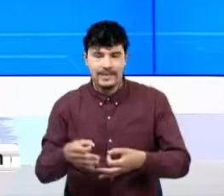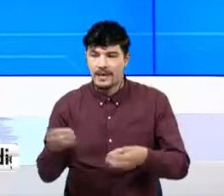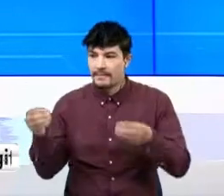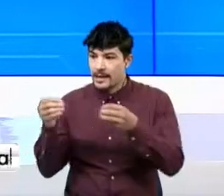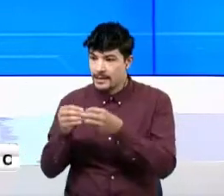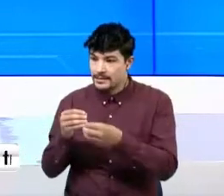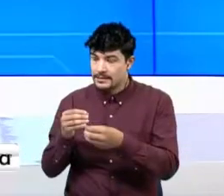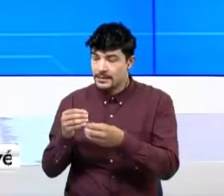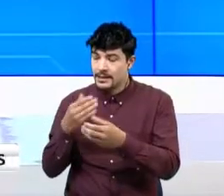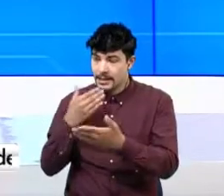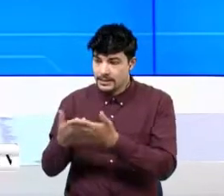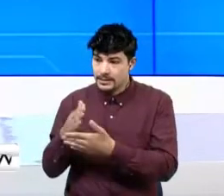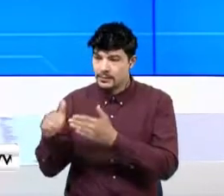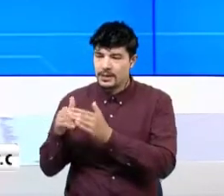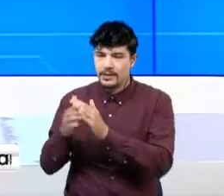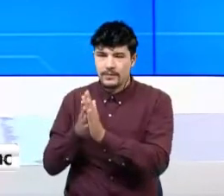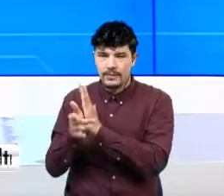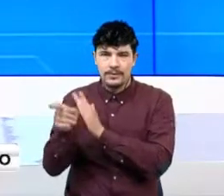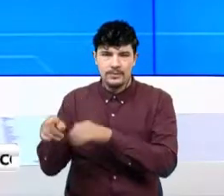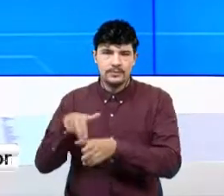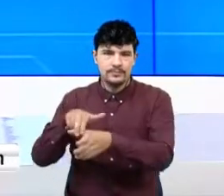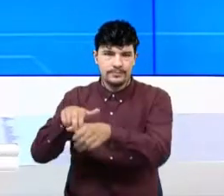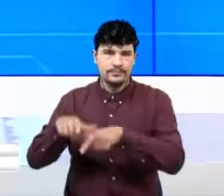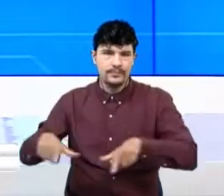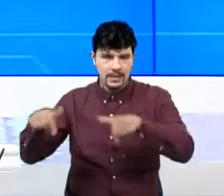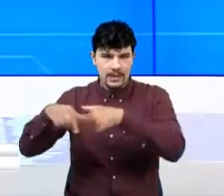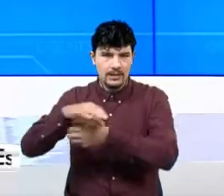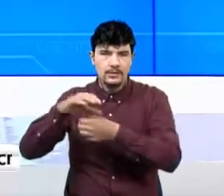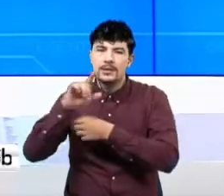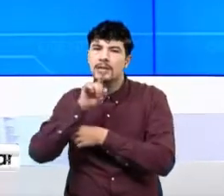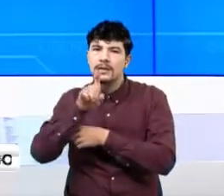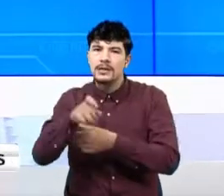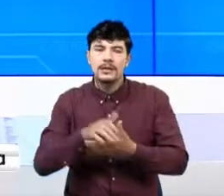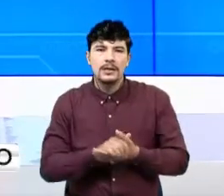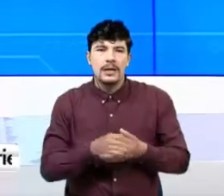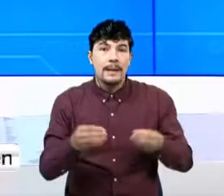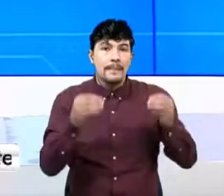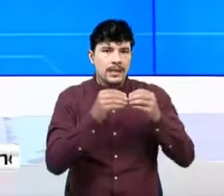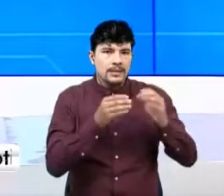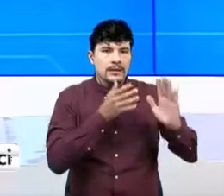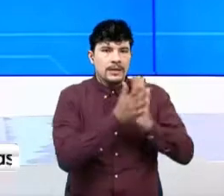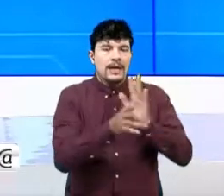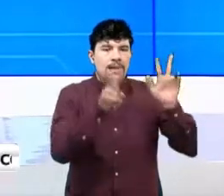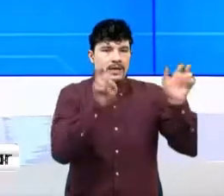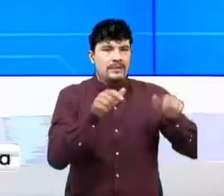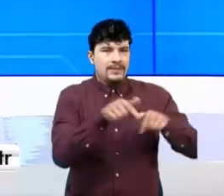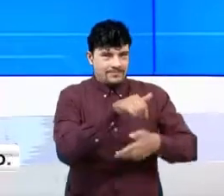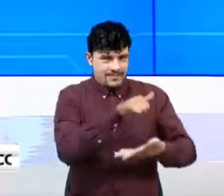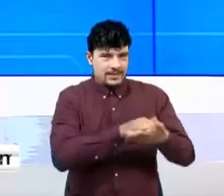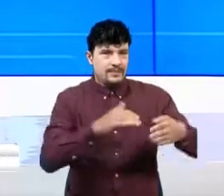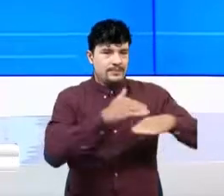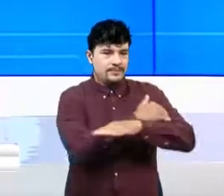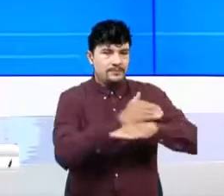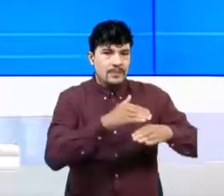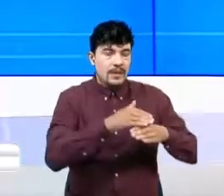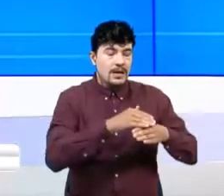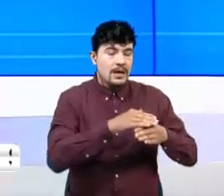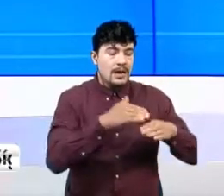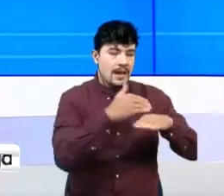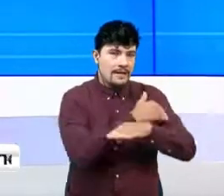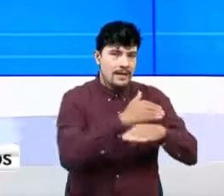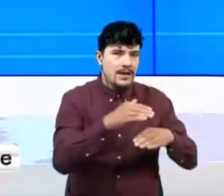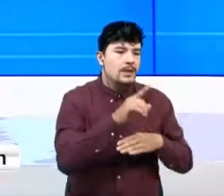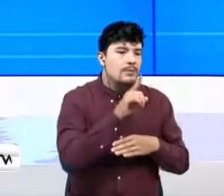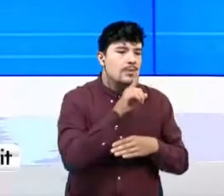Vamos con más noticias también correspondientes al tema de bloqueo en las vías, pues precisamente la vía que comunica Cúcuta con Ocaña se registró